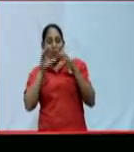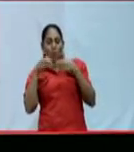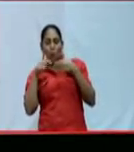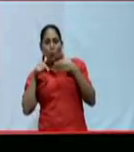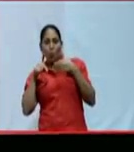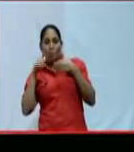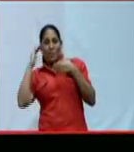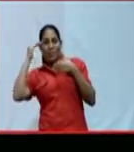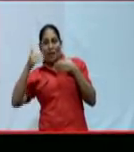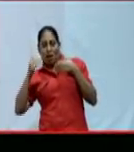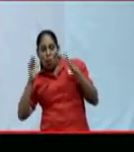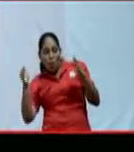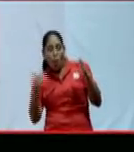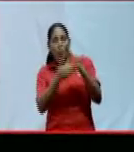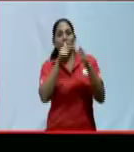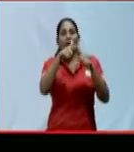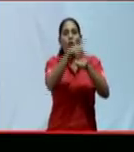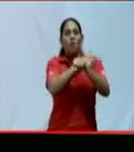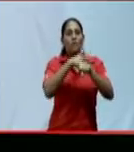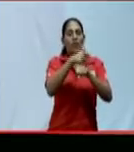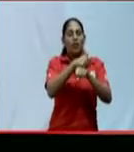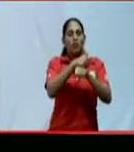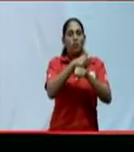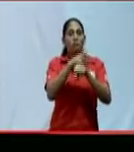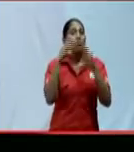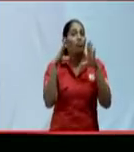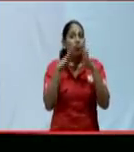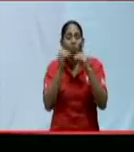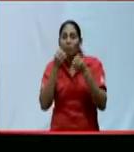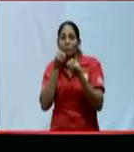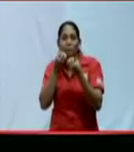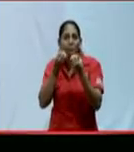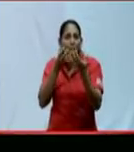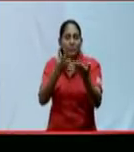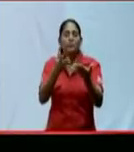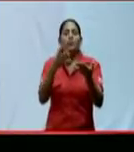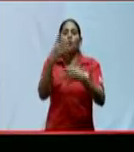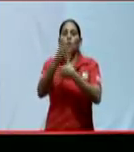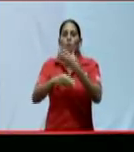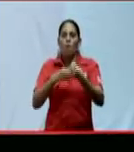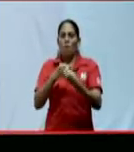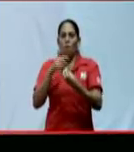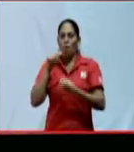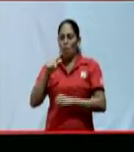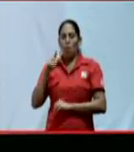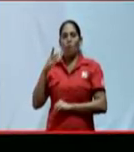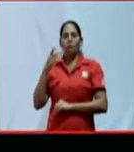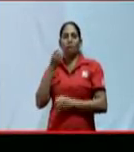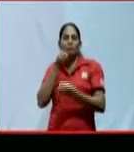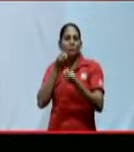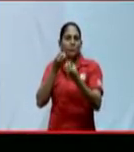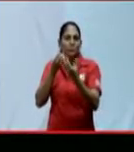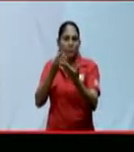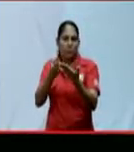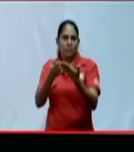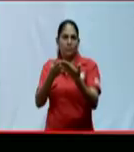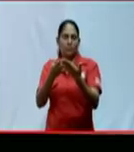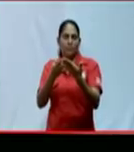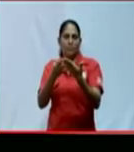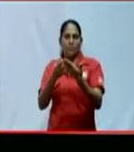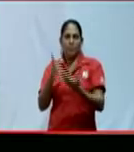el teniente retirado Barón Figueroa y gente Salazar, hace unos meses atrás.